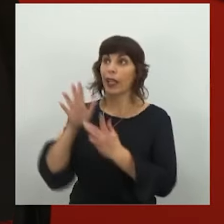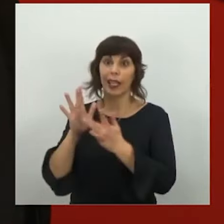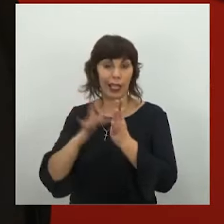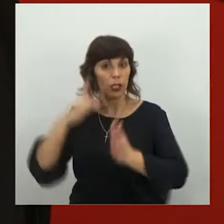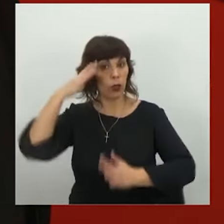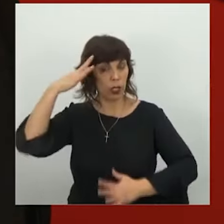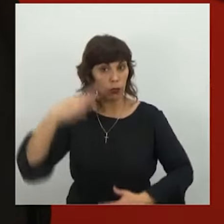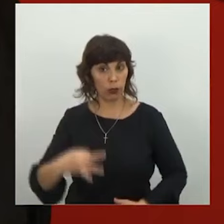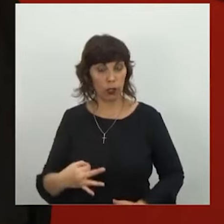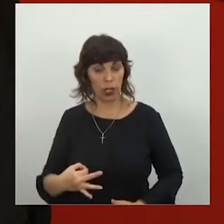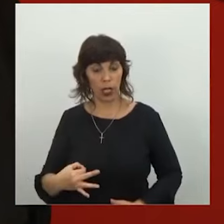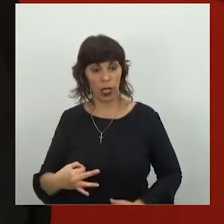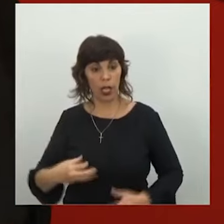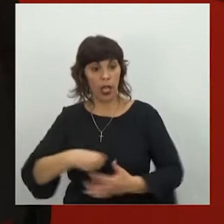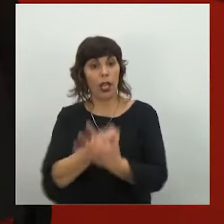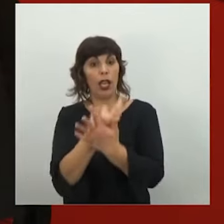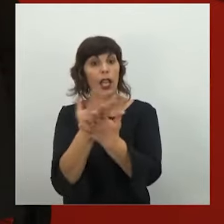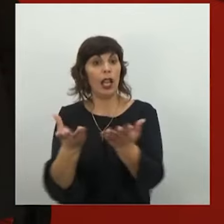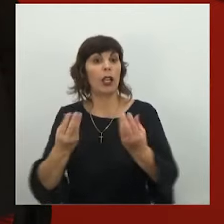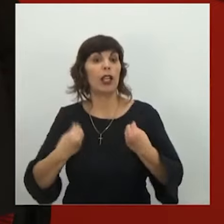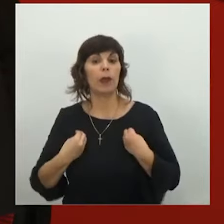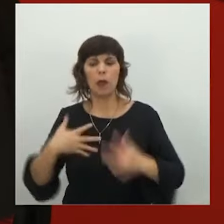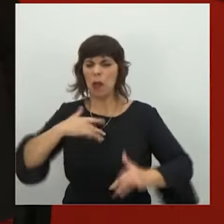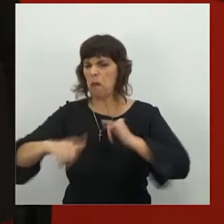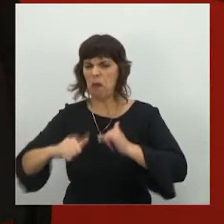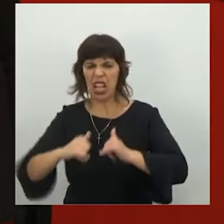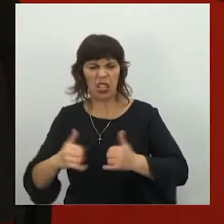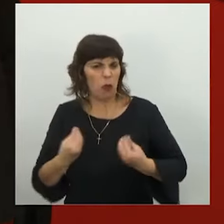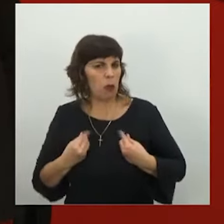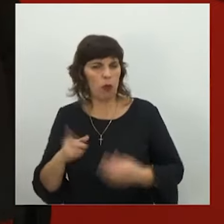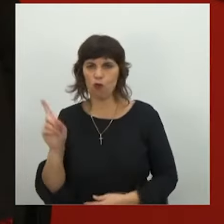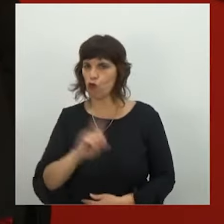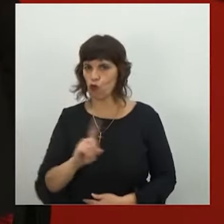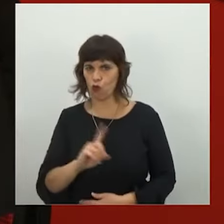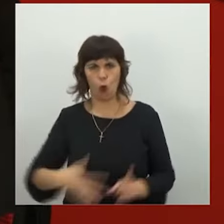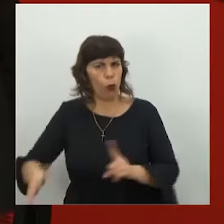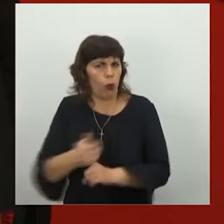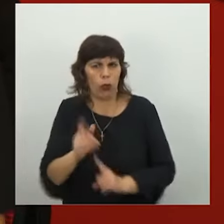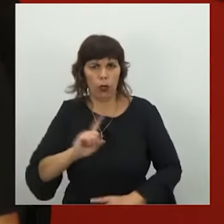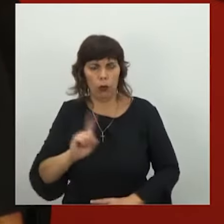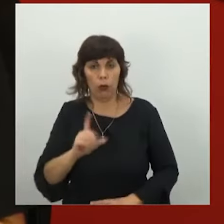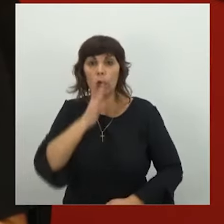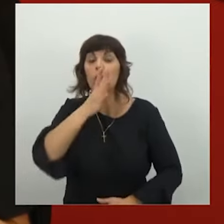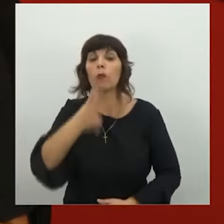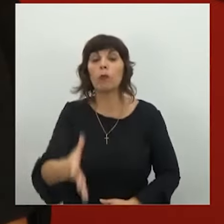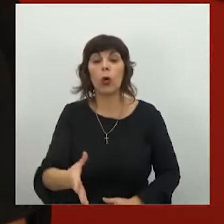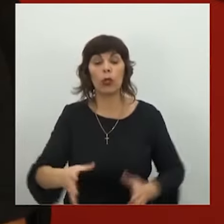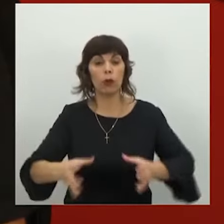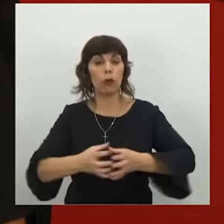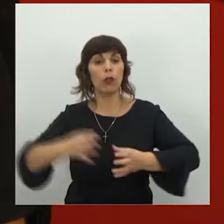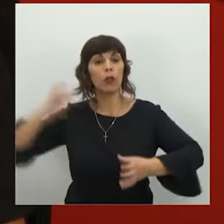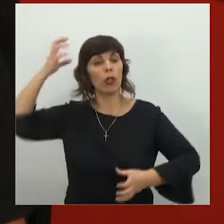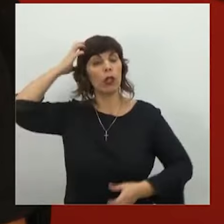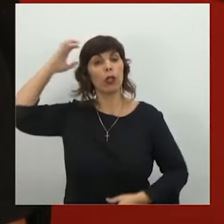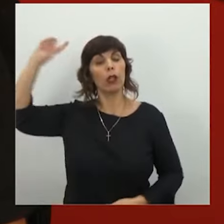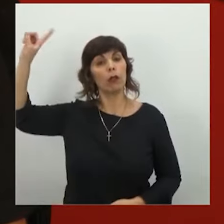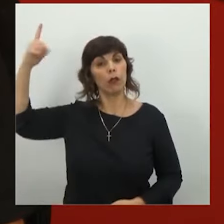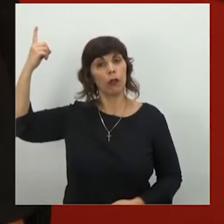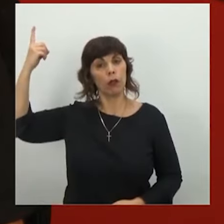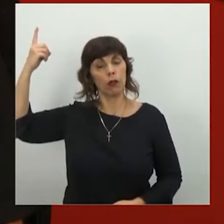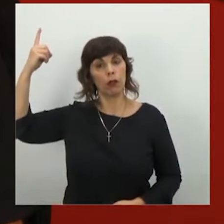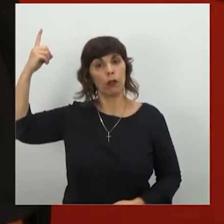la gracia puede estar bajo la maldición. Imposible. ¿Por qué? Porque en el reino de Dios,